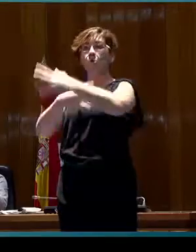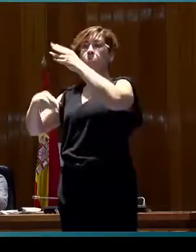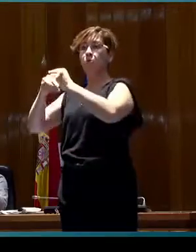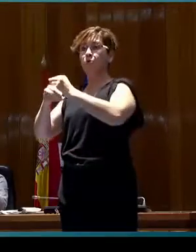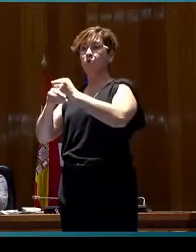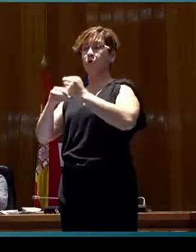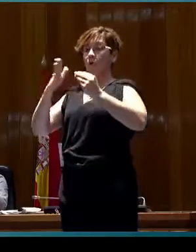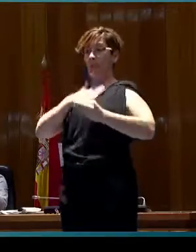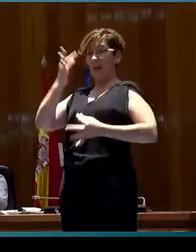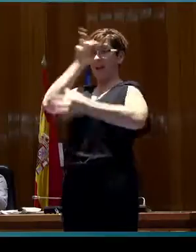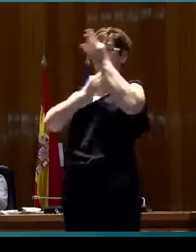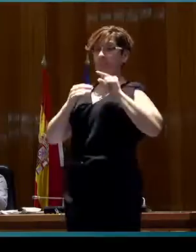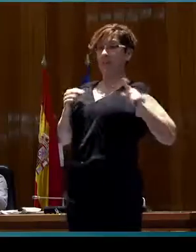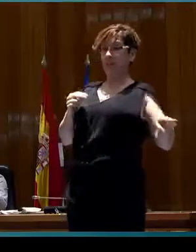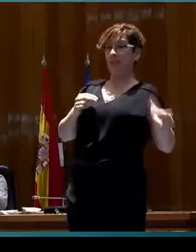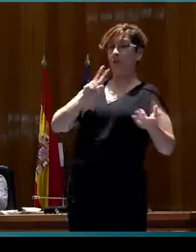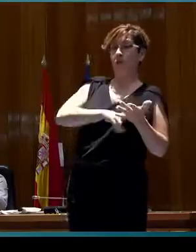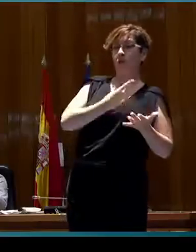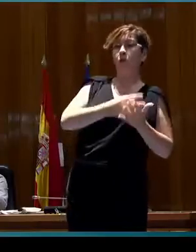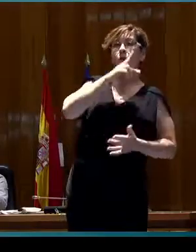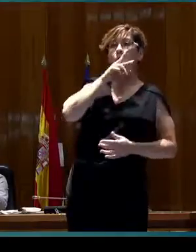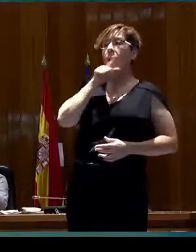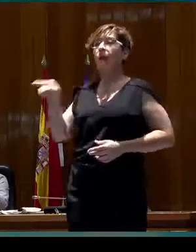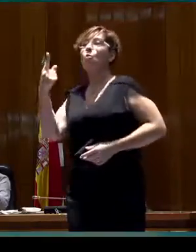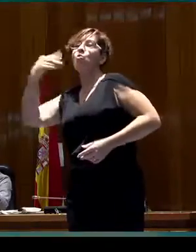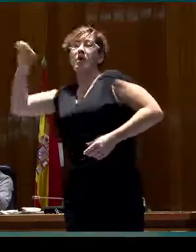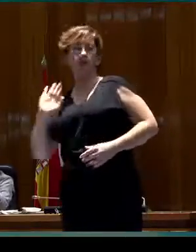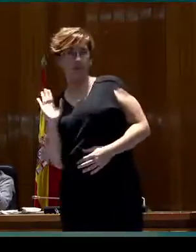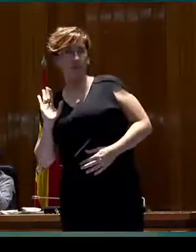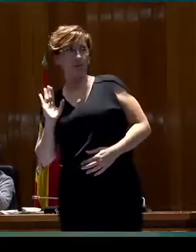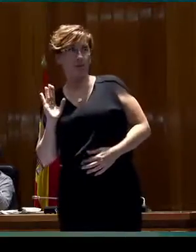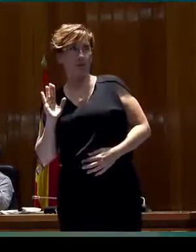se le exige al intérprete de lengua de signos orales.